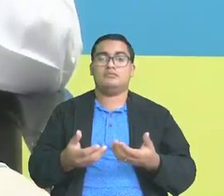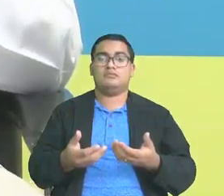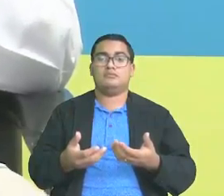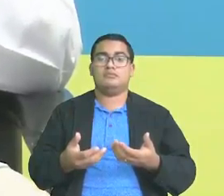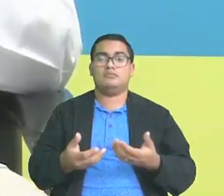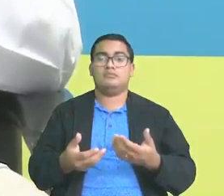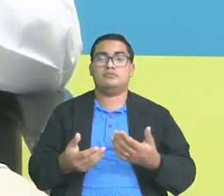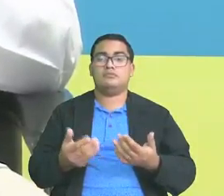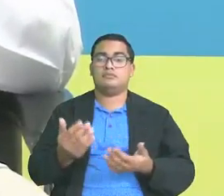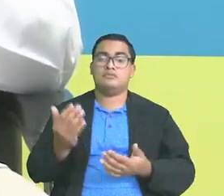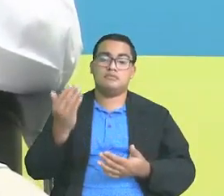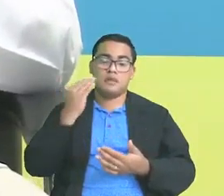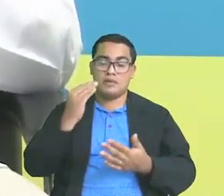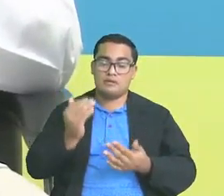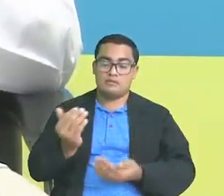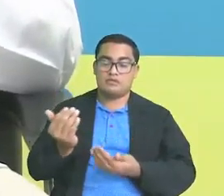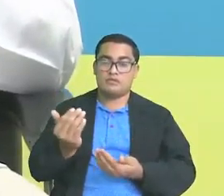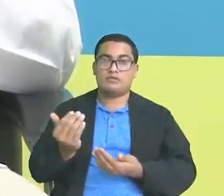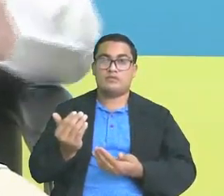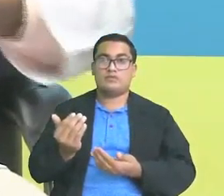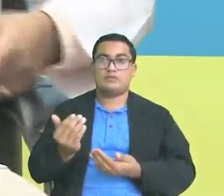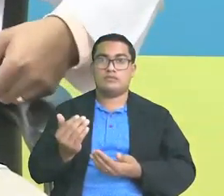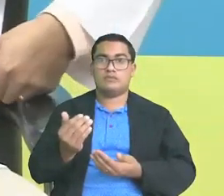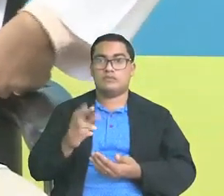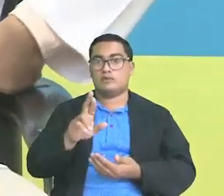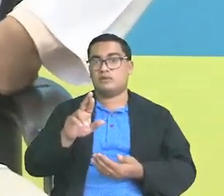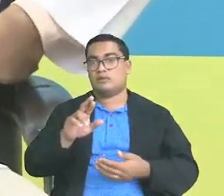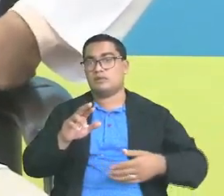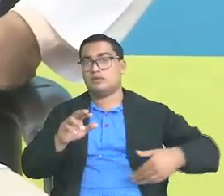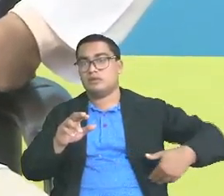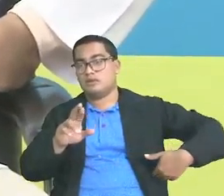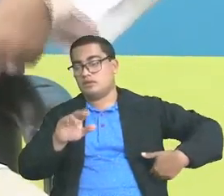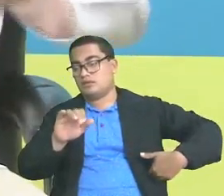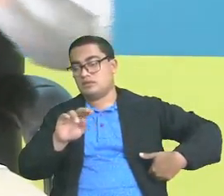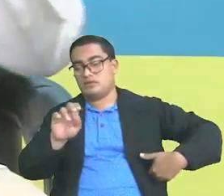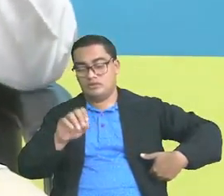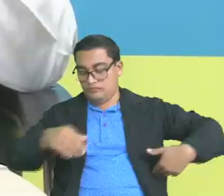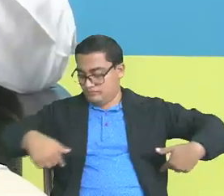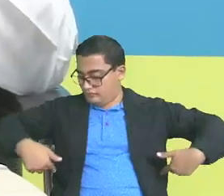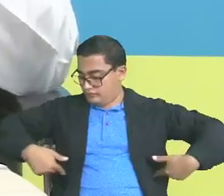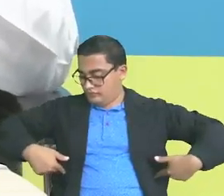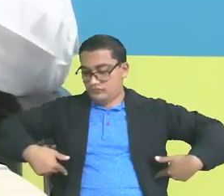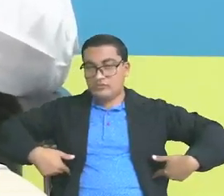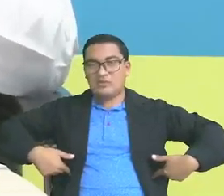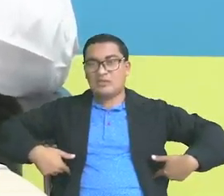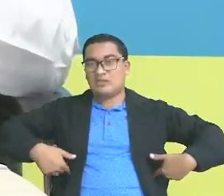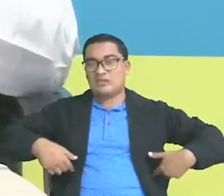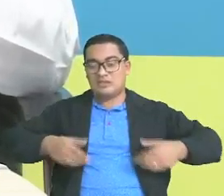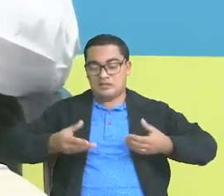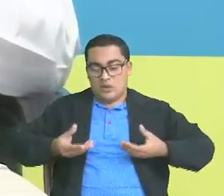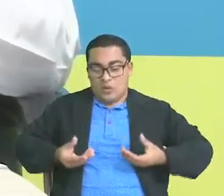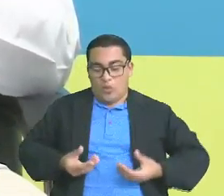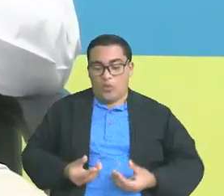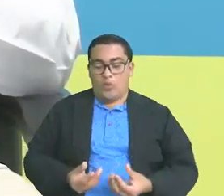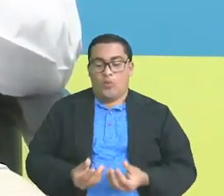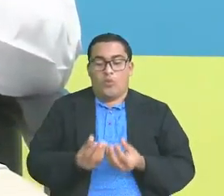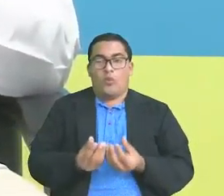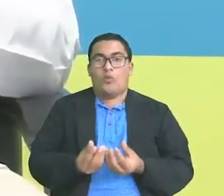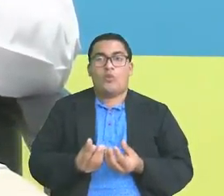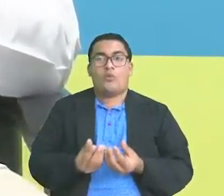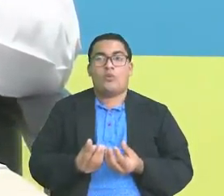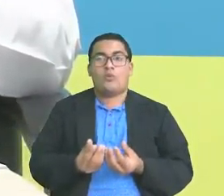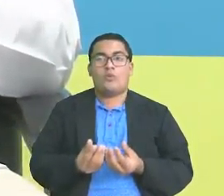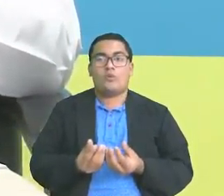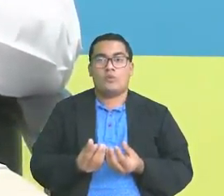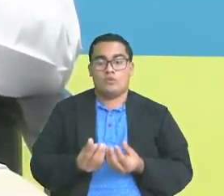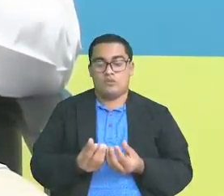estamos formando en el vientre de la madre, están debajo de los riñones. Sabemos que los riñones están por aquí atrás y arriba. Descienden y tienen que pasar por